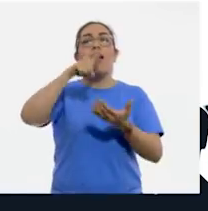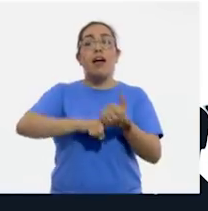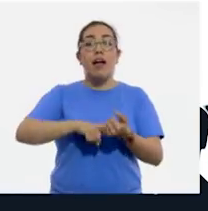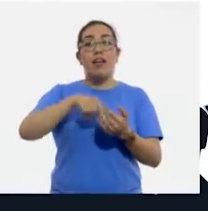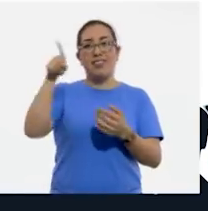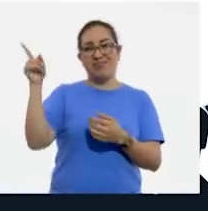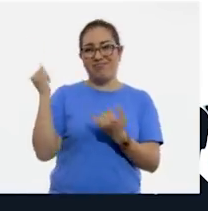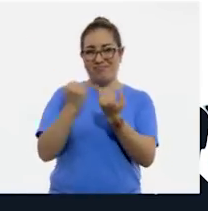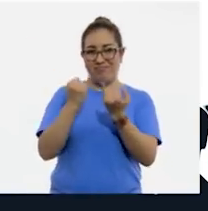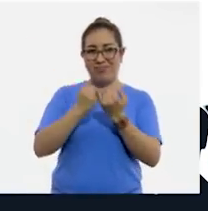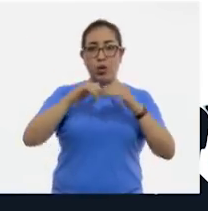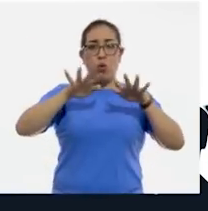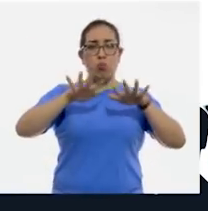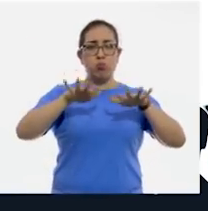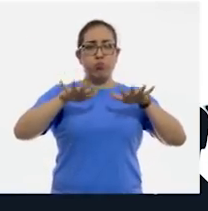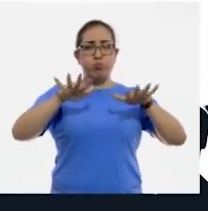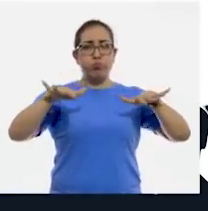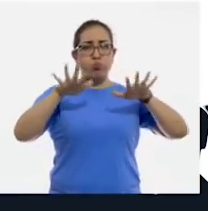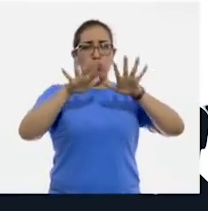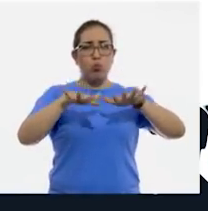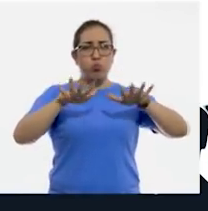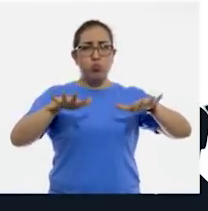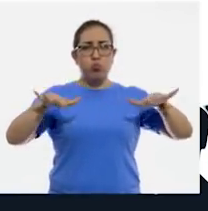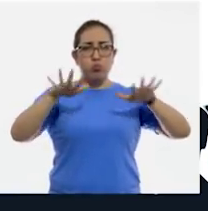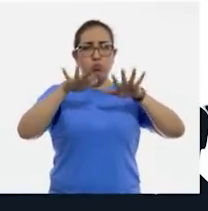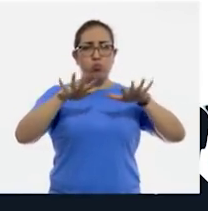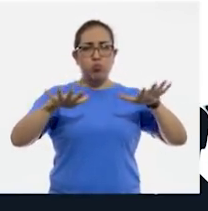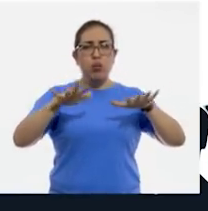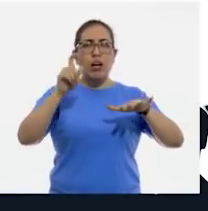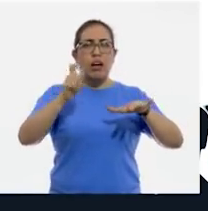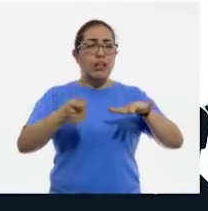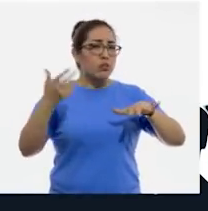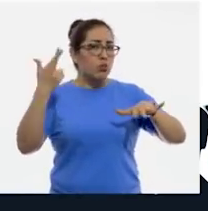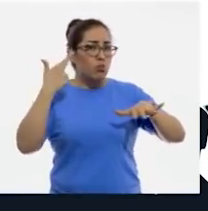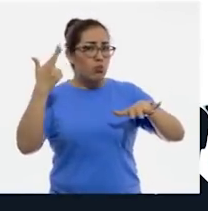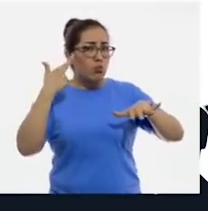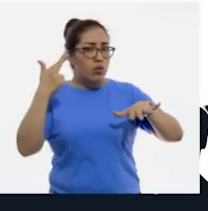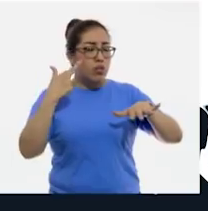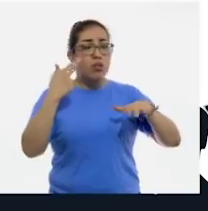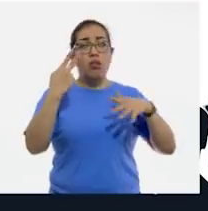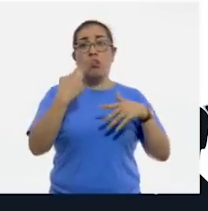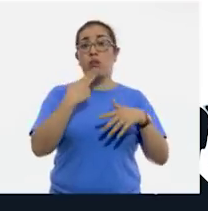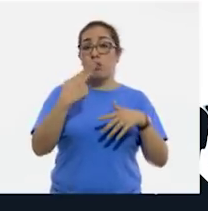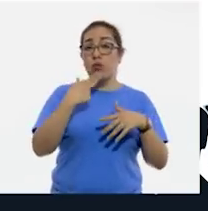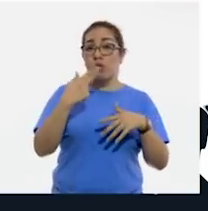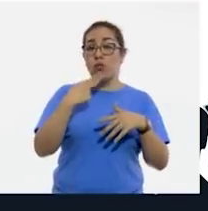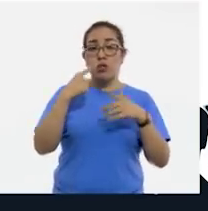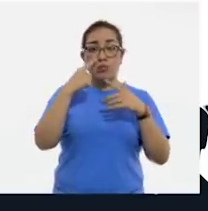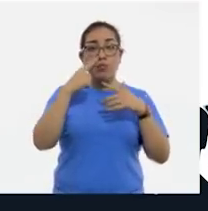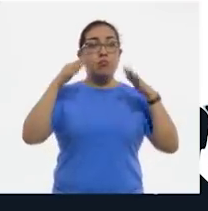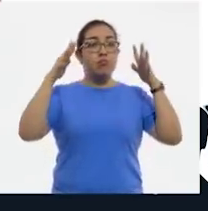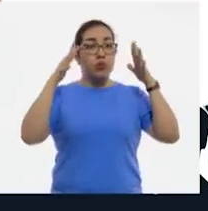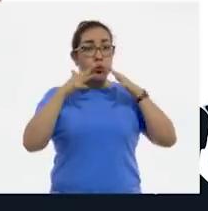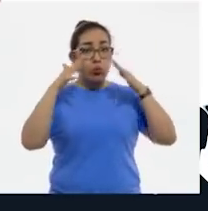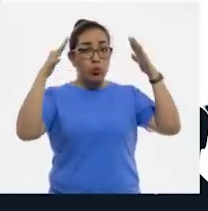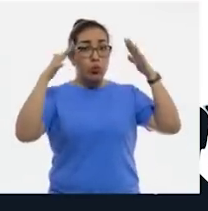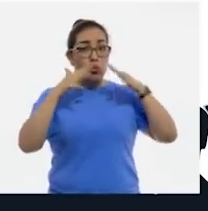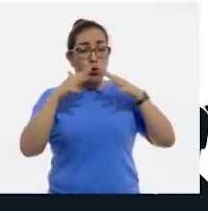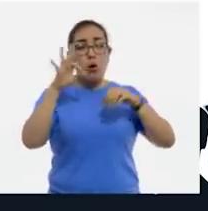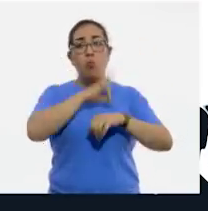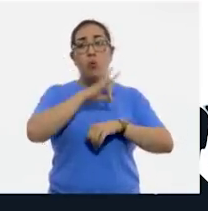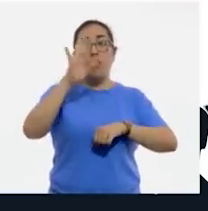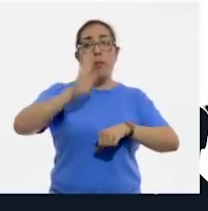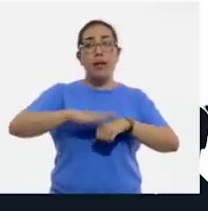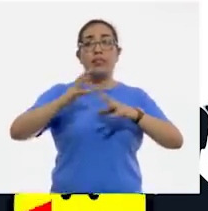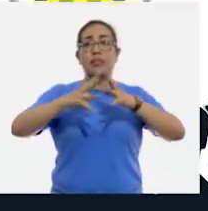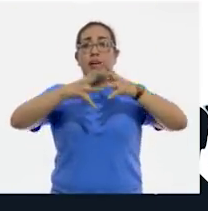Estas vibran produciendo un pequeño sonido que con un buen uso de nuestros resonadores podemos amplificar y